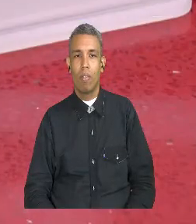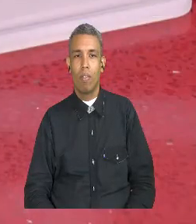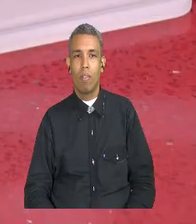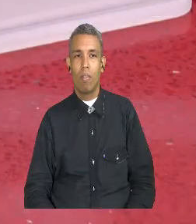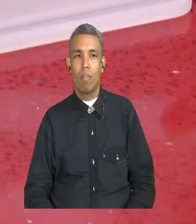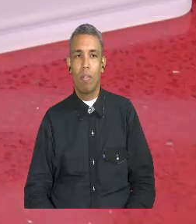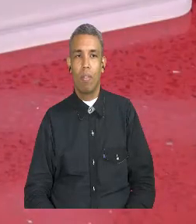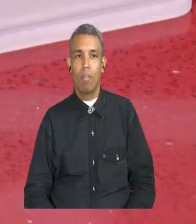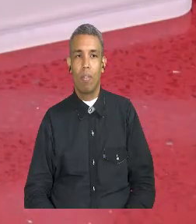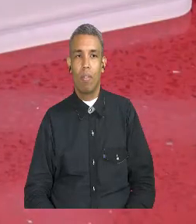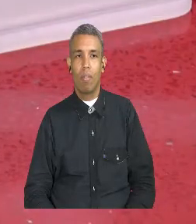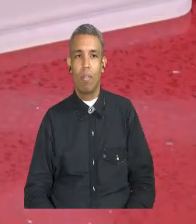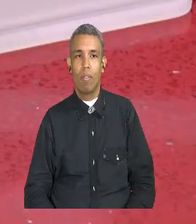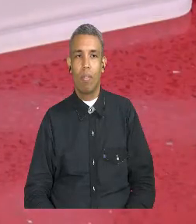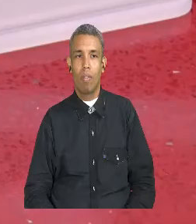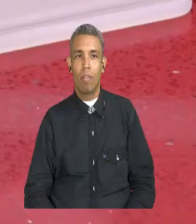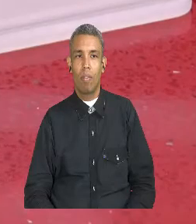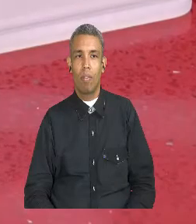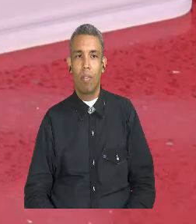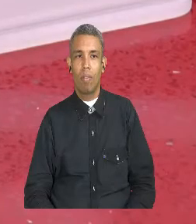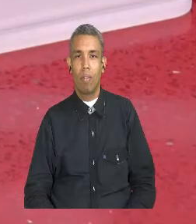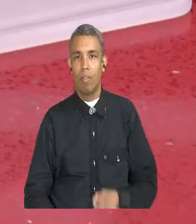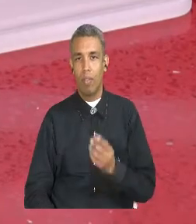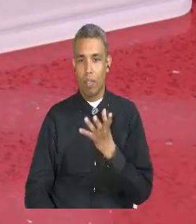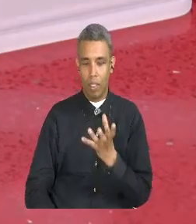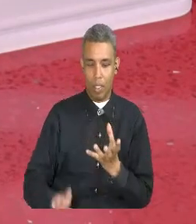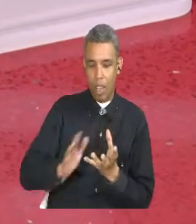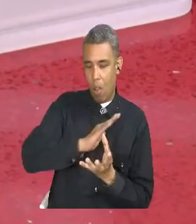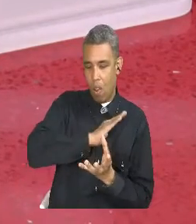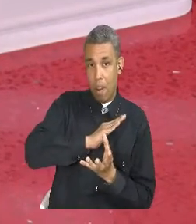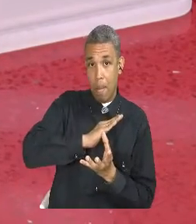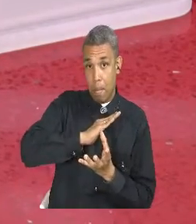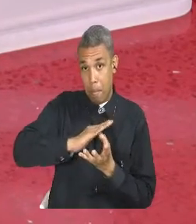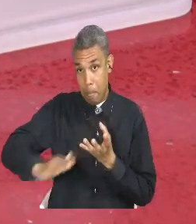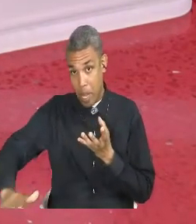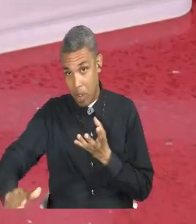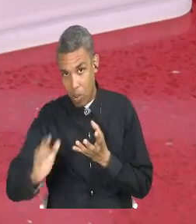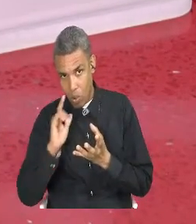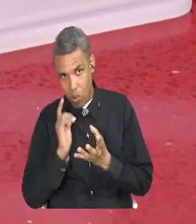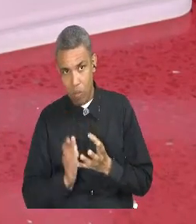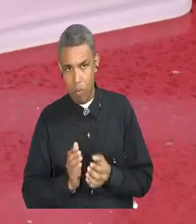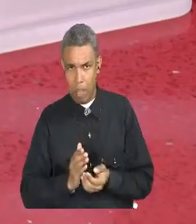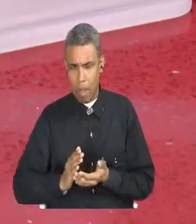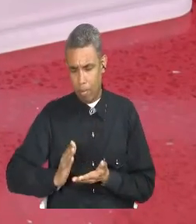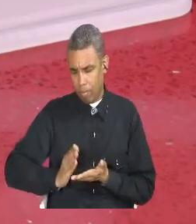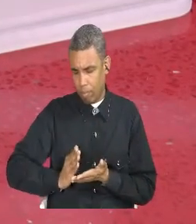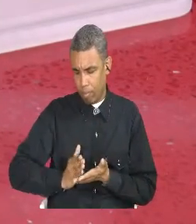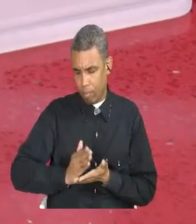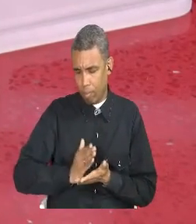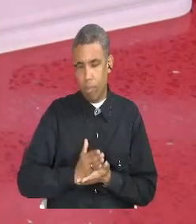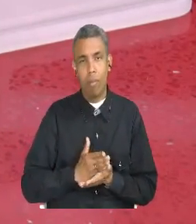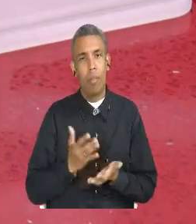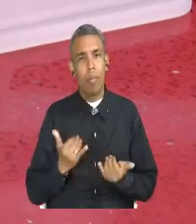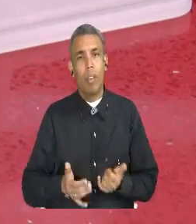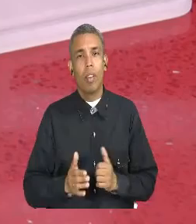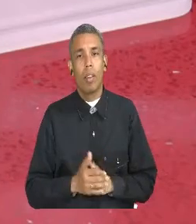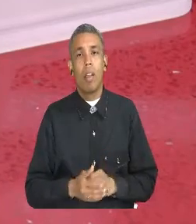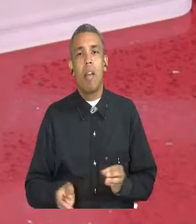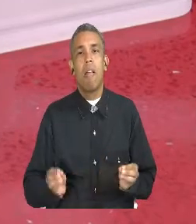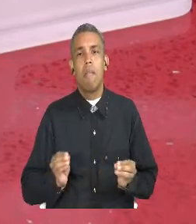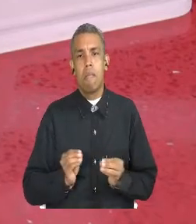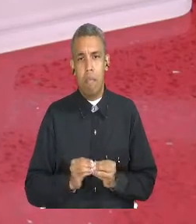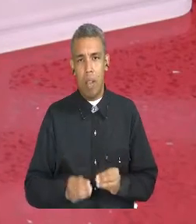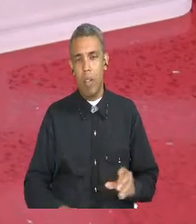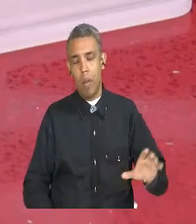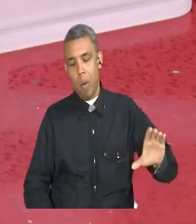gente bonita de Barranca, pues mira, como estamos viendo es un corte suavecito, vamos a utilizar una chantilly, vamos a rellenar nuestro waffle, ¿sí? Ajá. Que espero